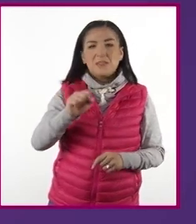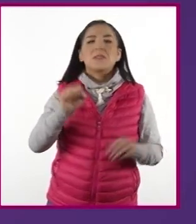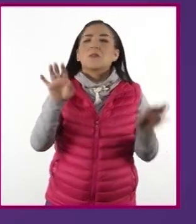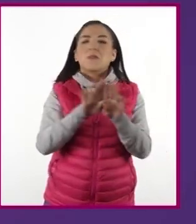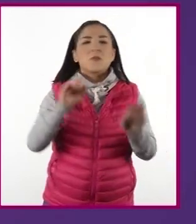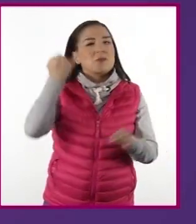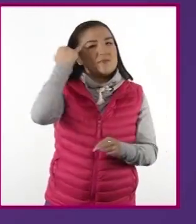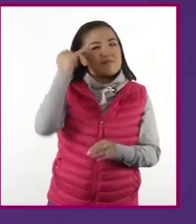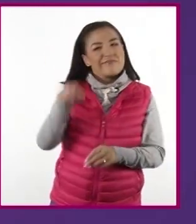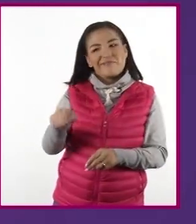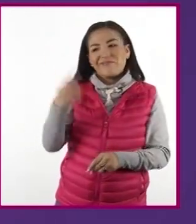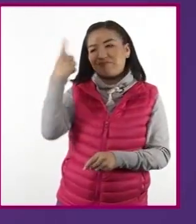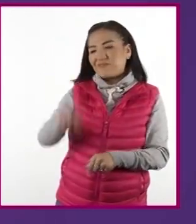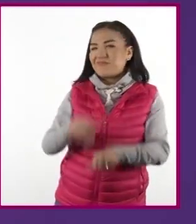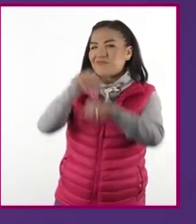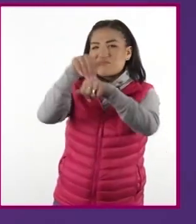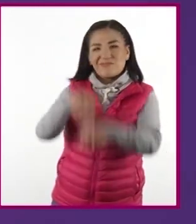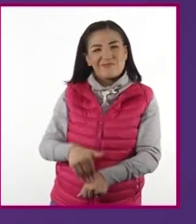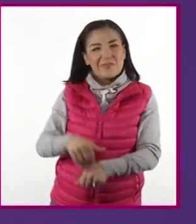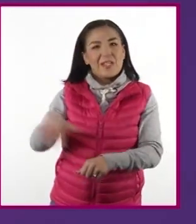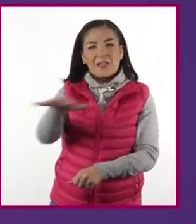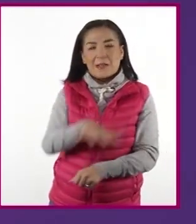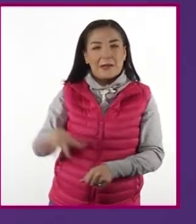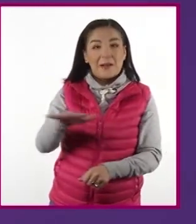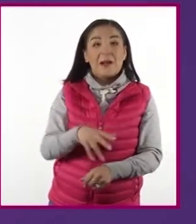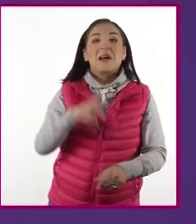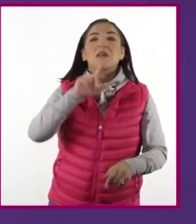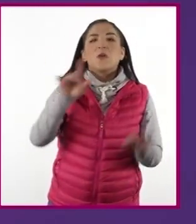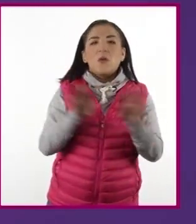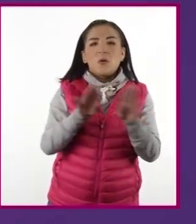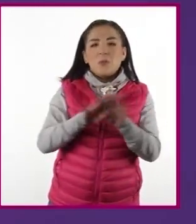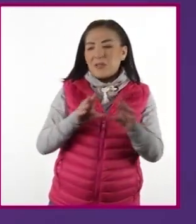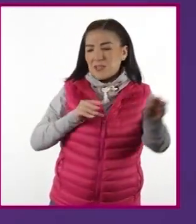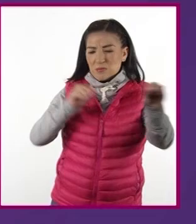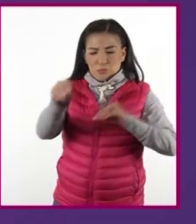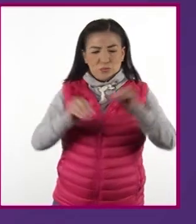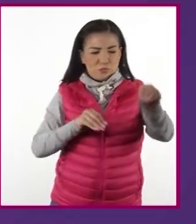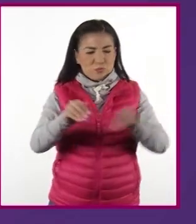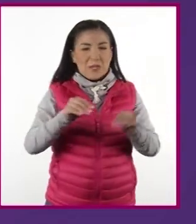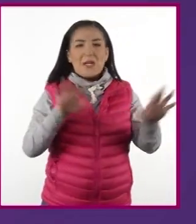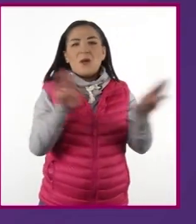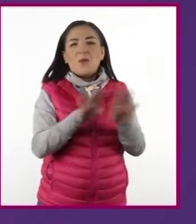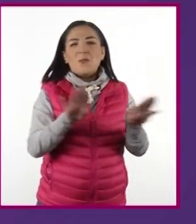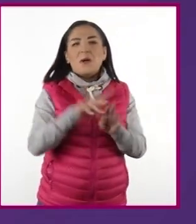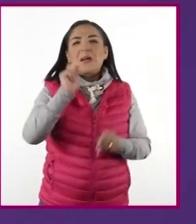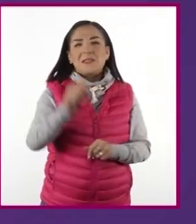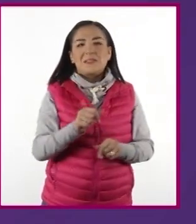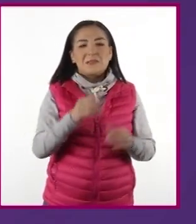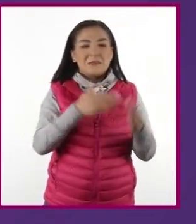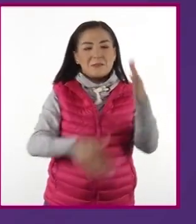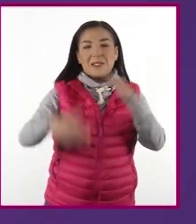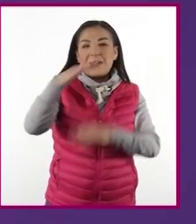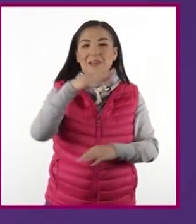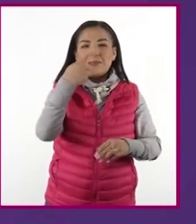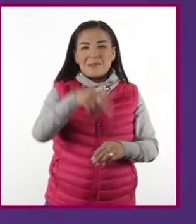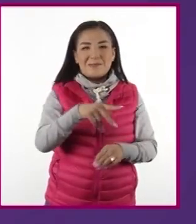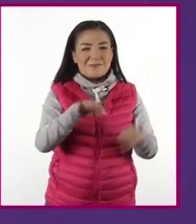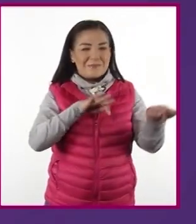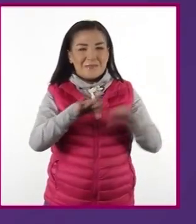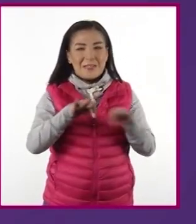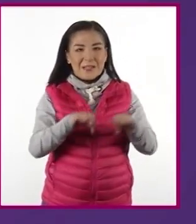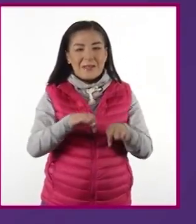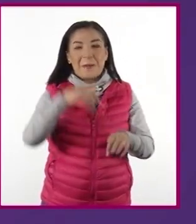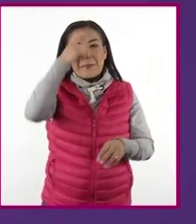subordinados, ¿no? Entonces los empiezan a remover de ciertos puestos que ya habían logrado